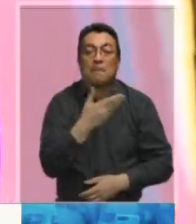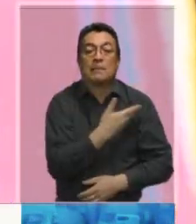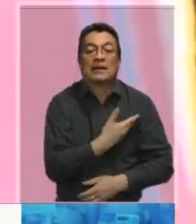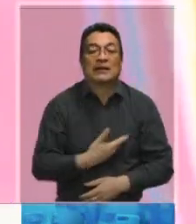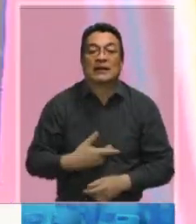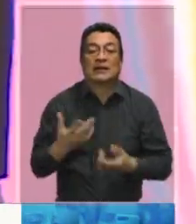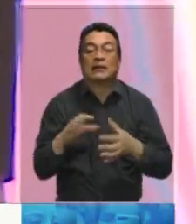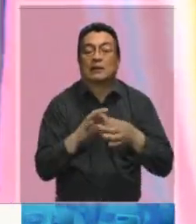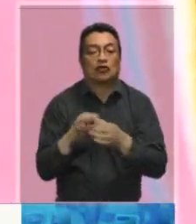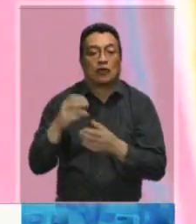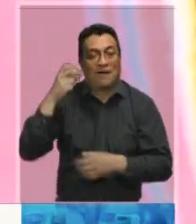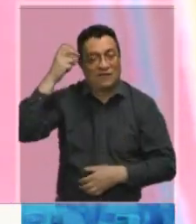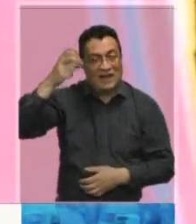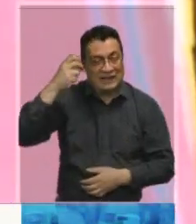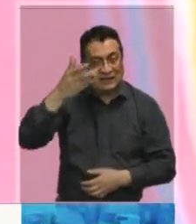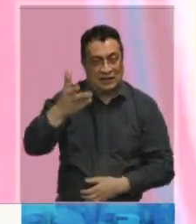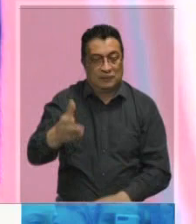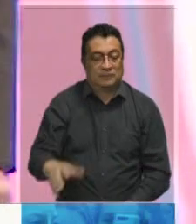lo acontecido en Brasil.